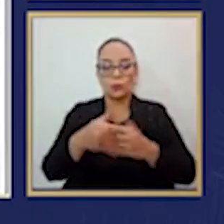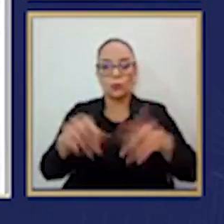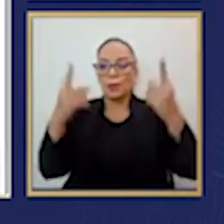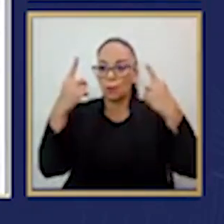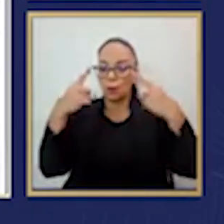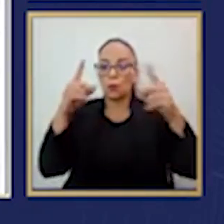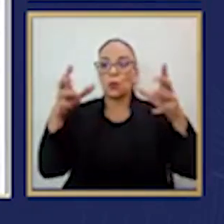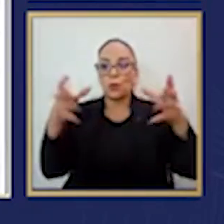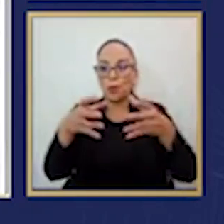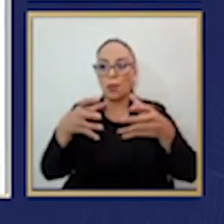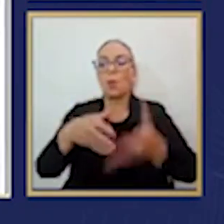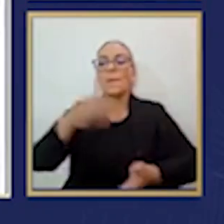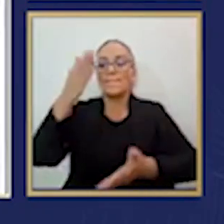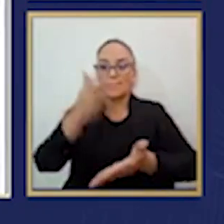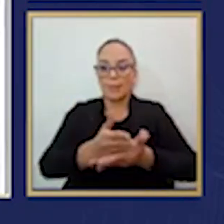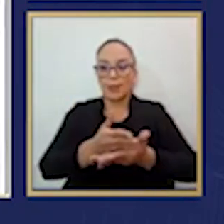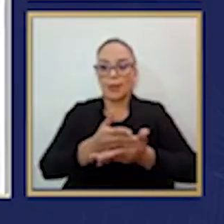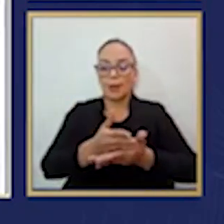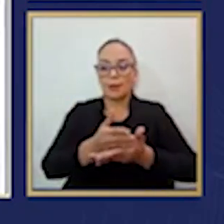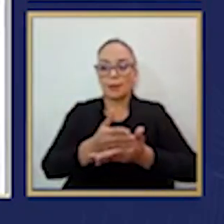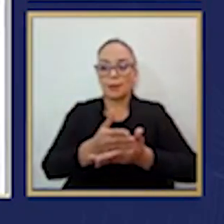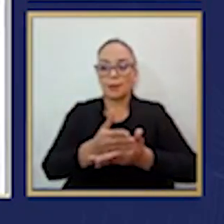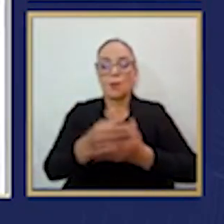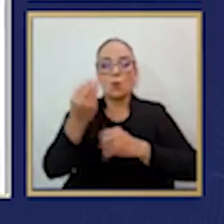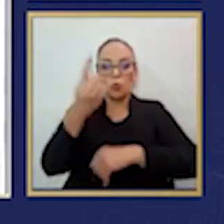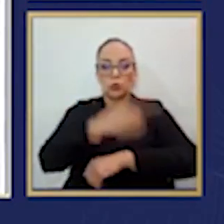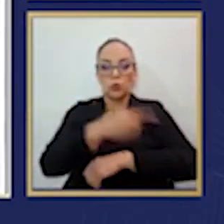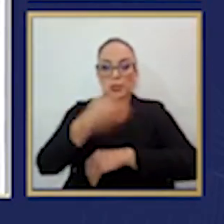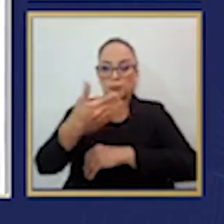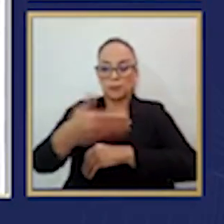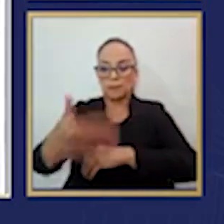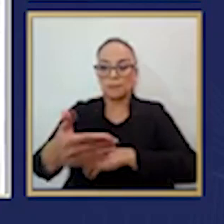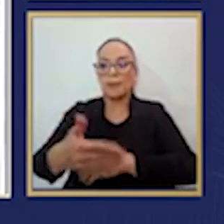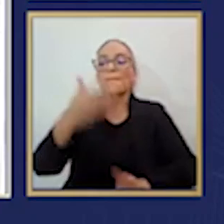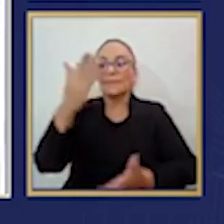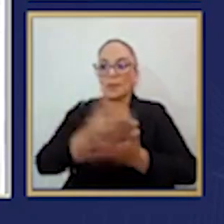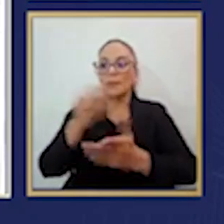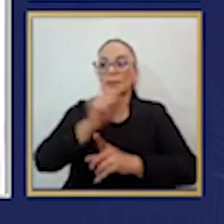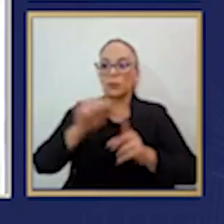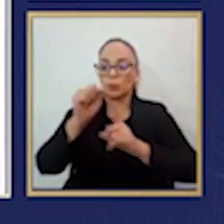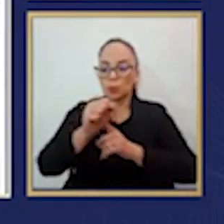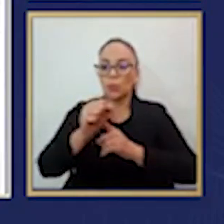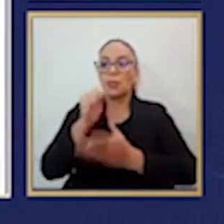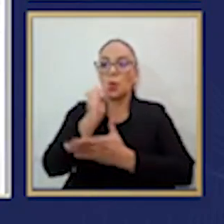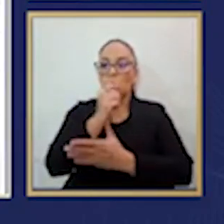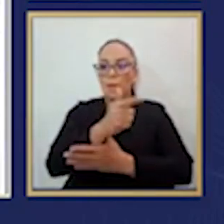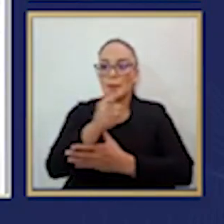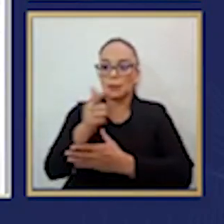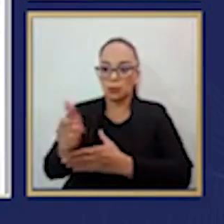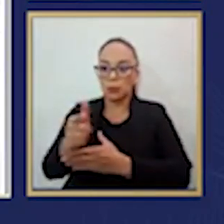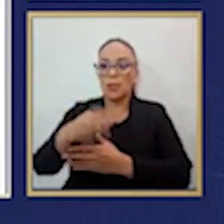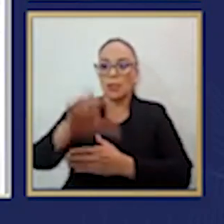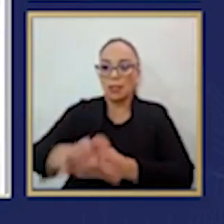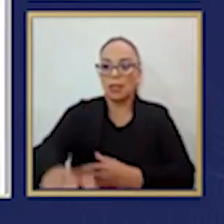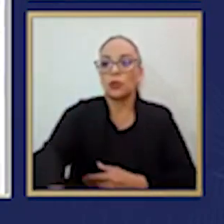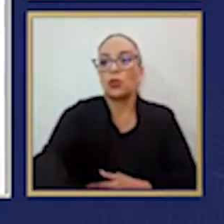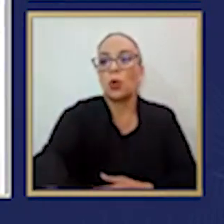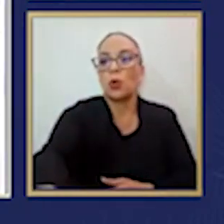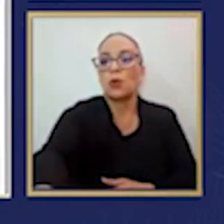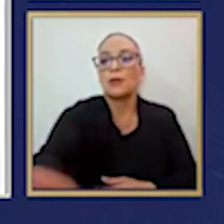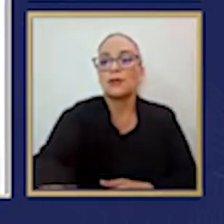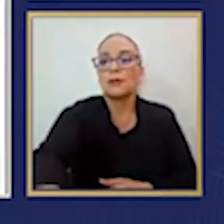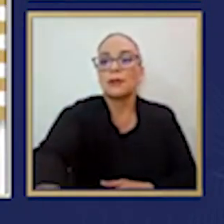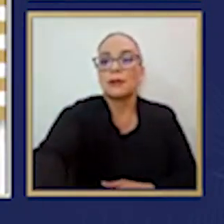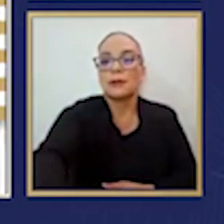parar y por muchos días consecutivos la comisión de homicidios en el cantón central de Limón.